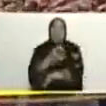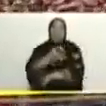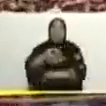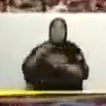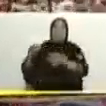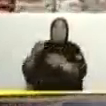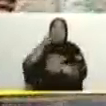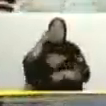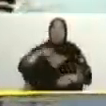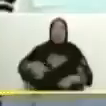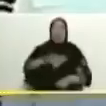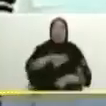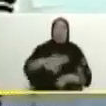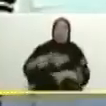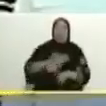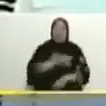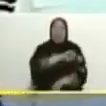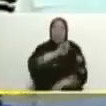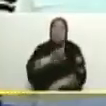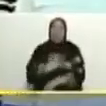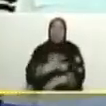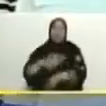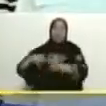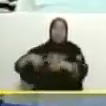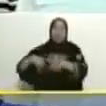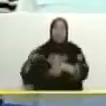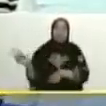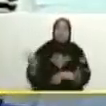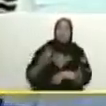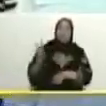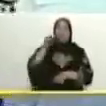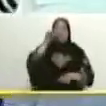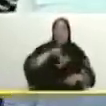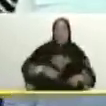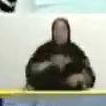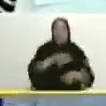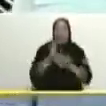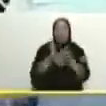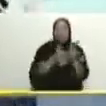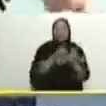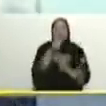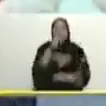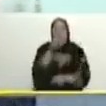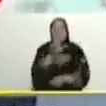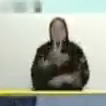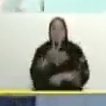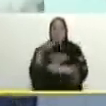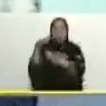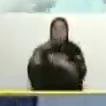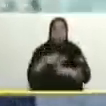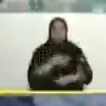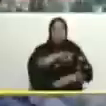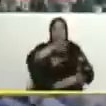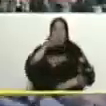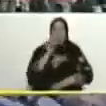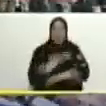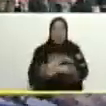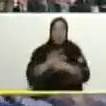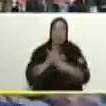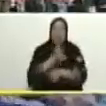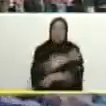va a aplastar con su fuerza. El pueblo de Venezuela, el 13 de abril, aplastó con su fuerza